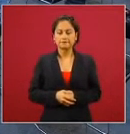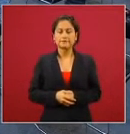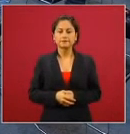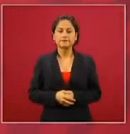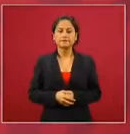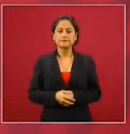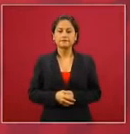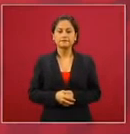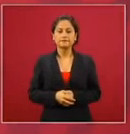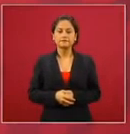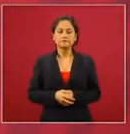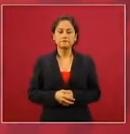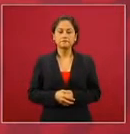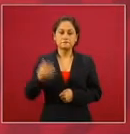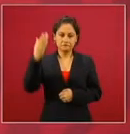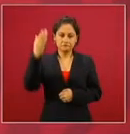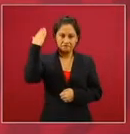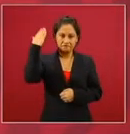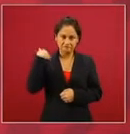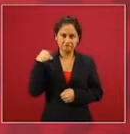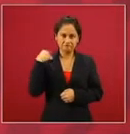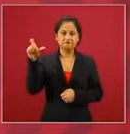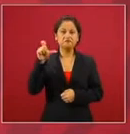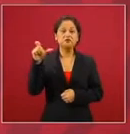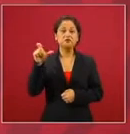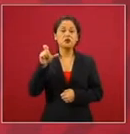Llega Peña Nieto a la presidencia